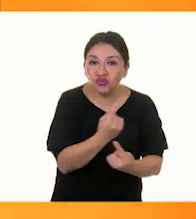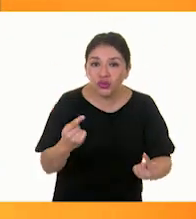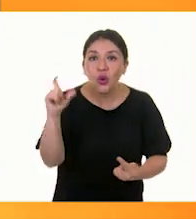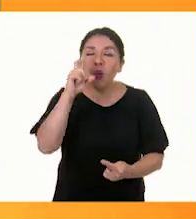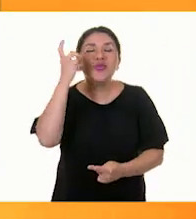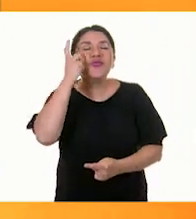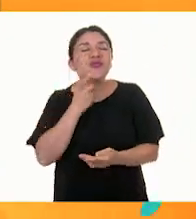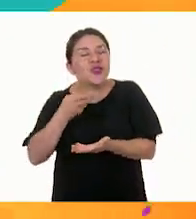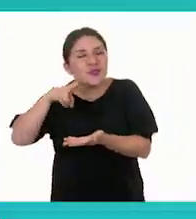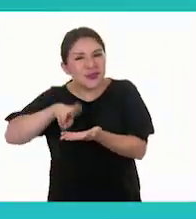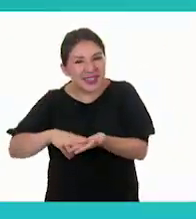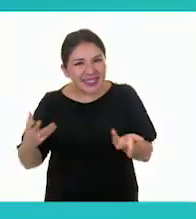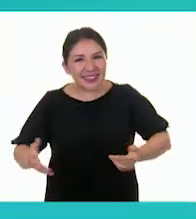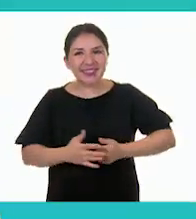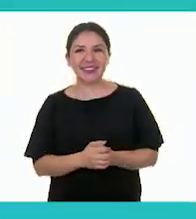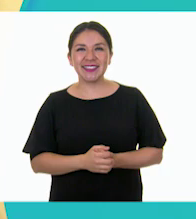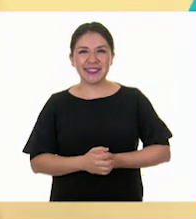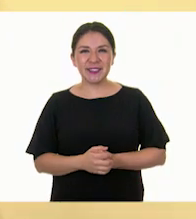antes de dormir.